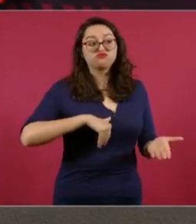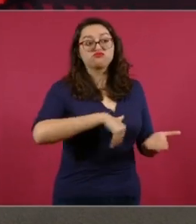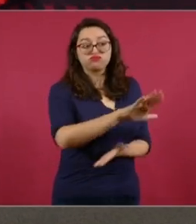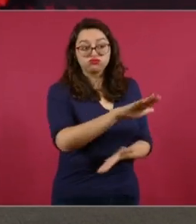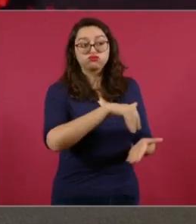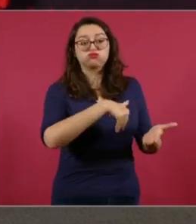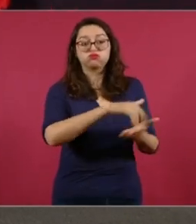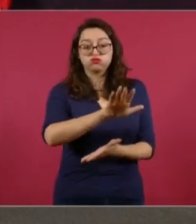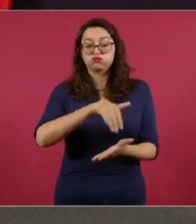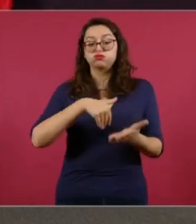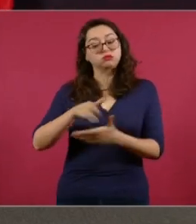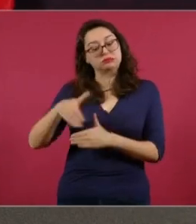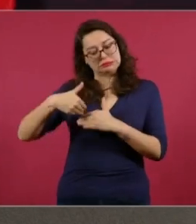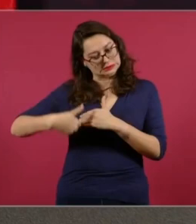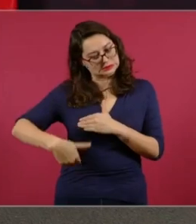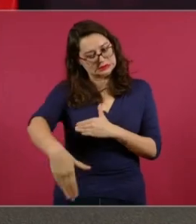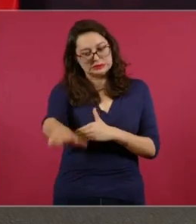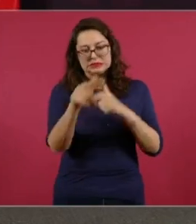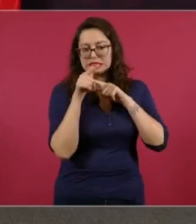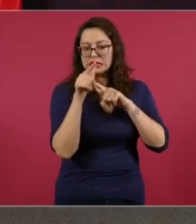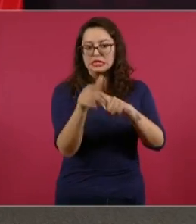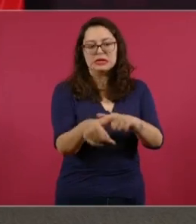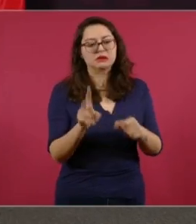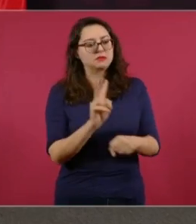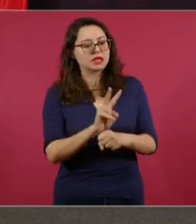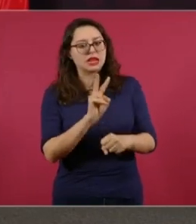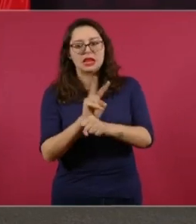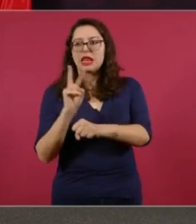en todas sus expresiones.